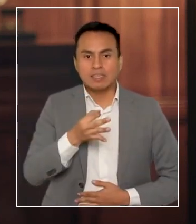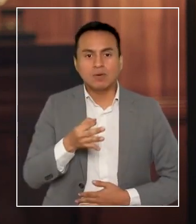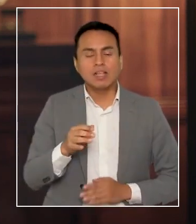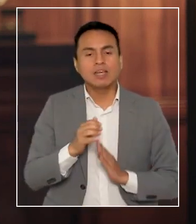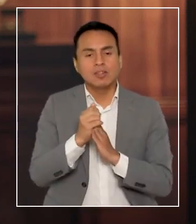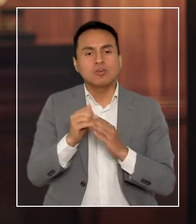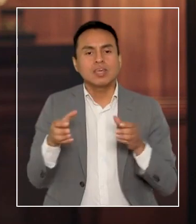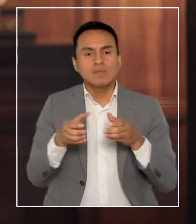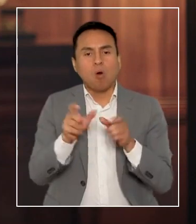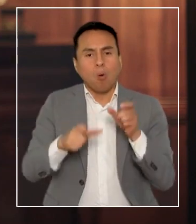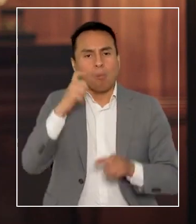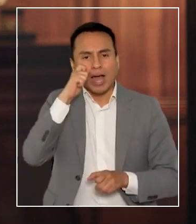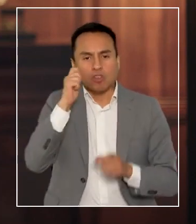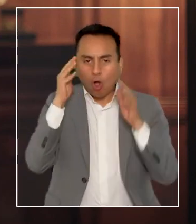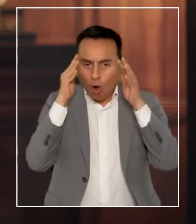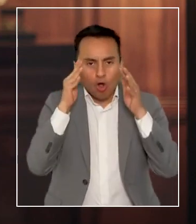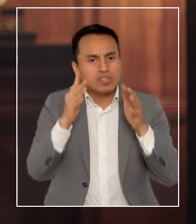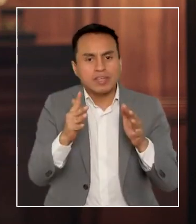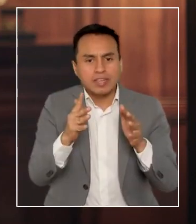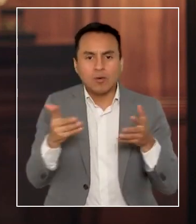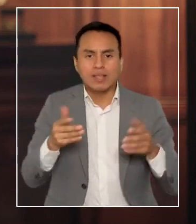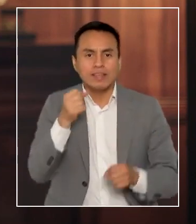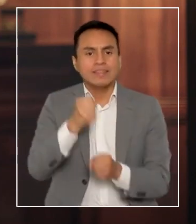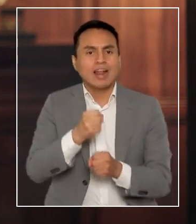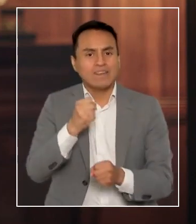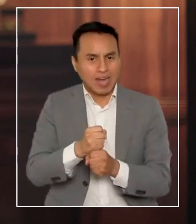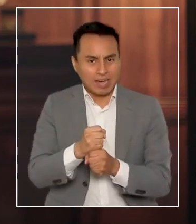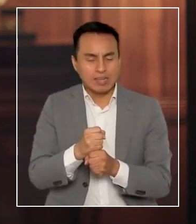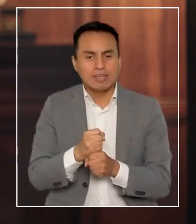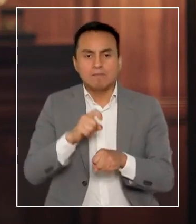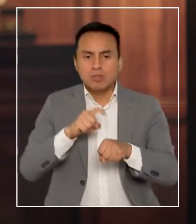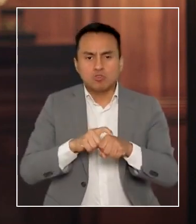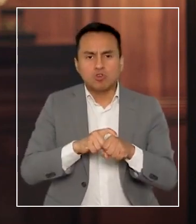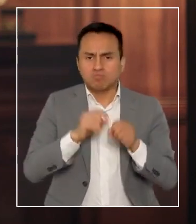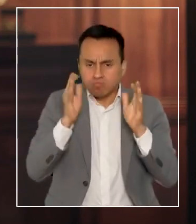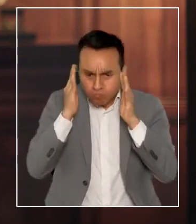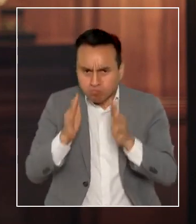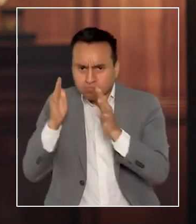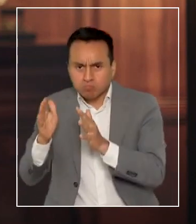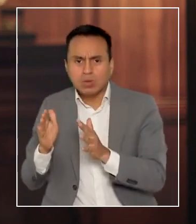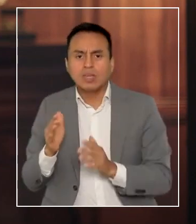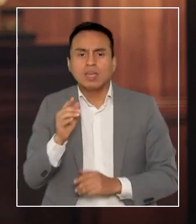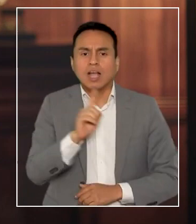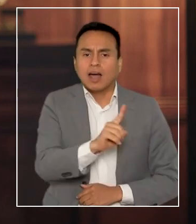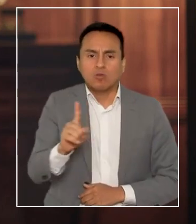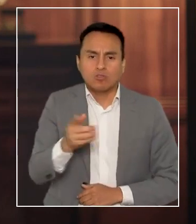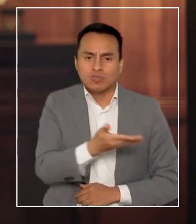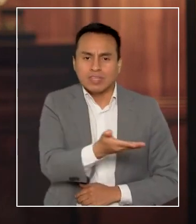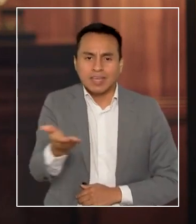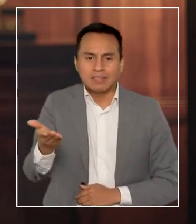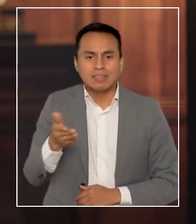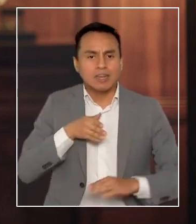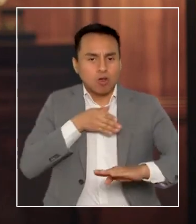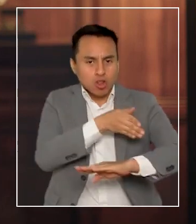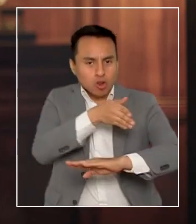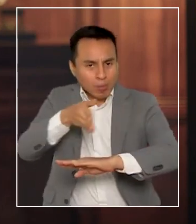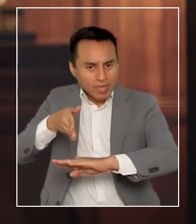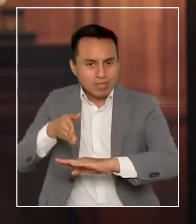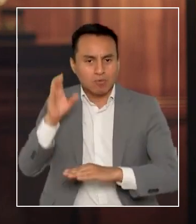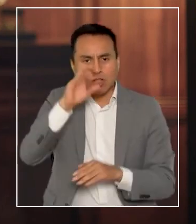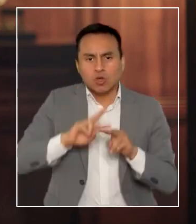encabeza un equipo humano que se encuentra concentrado en trabajar cada minuto por cada uno de ustedes recorriendo nuestro país